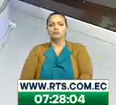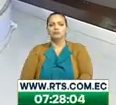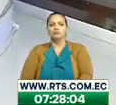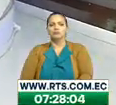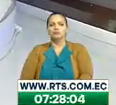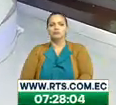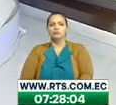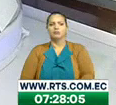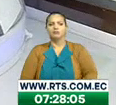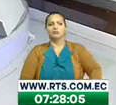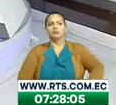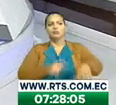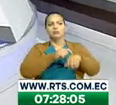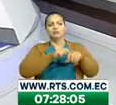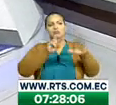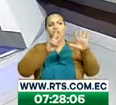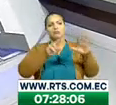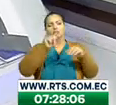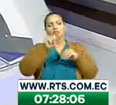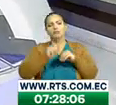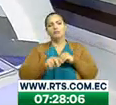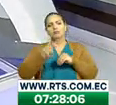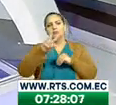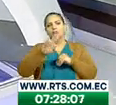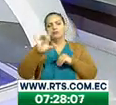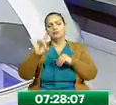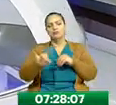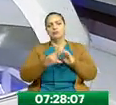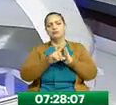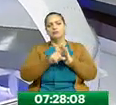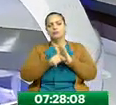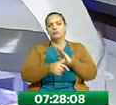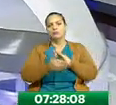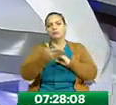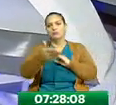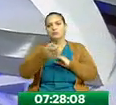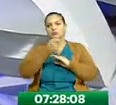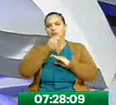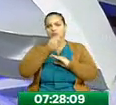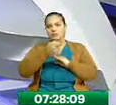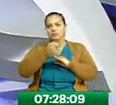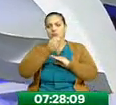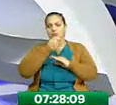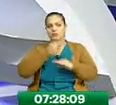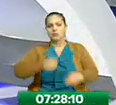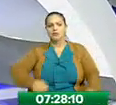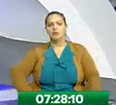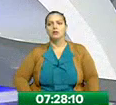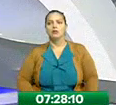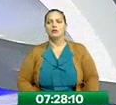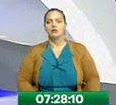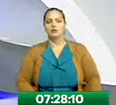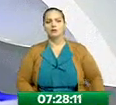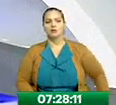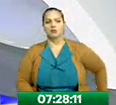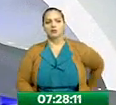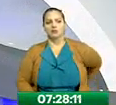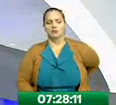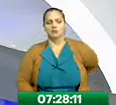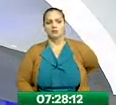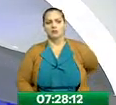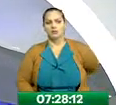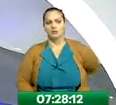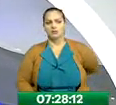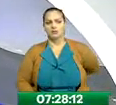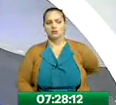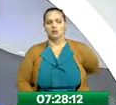Son las 7 de la mañana con 28 minutos y es momento de salir a exteriores. Muy bien, entonces en esta oportunidad vamos a entrar en contacto con